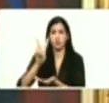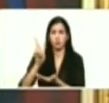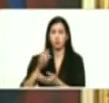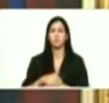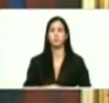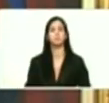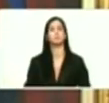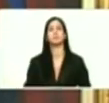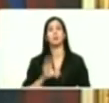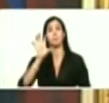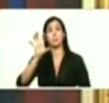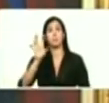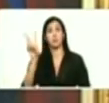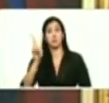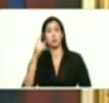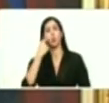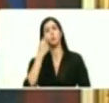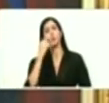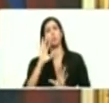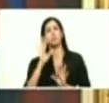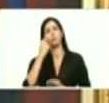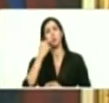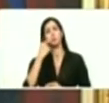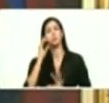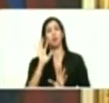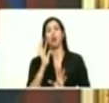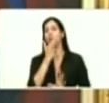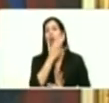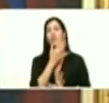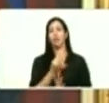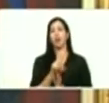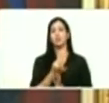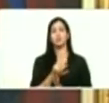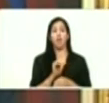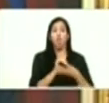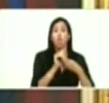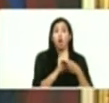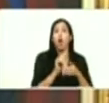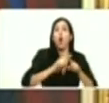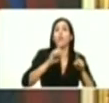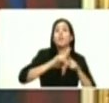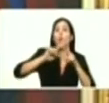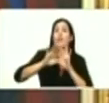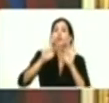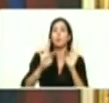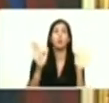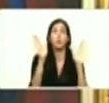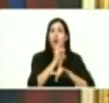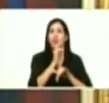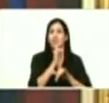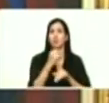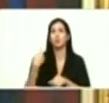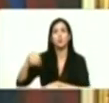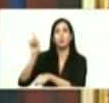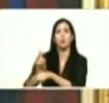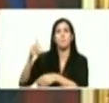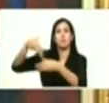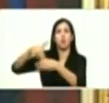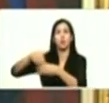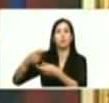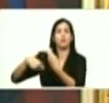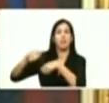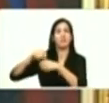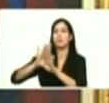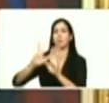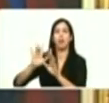el país se acostumbró a no hacer nada para que ingresara dólares por ninguna otra vía y todos los factores de